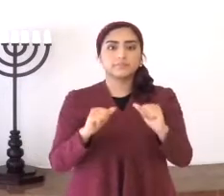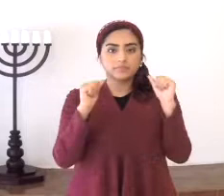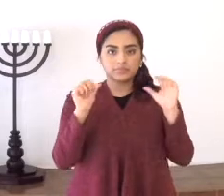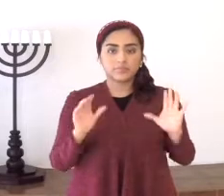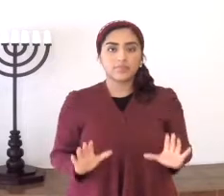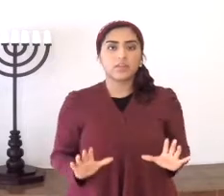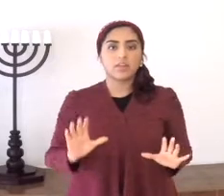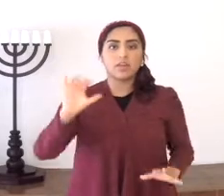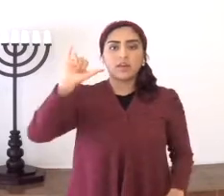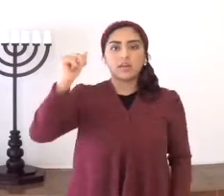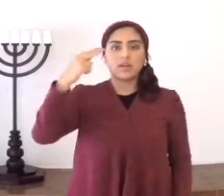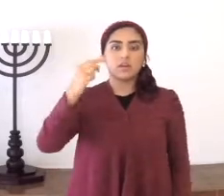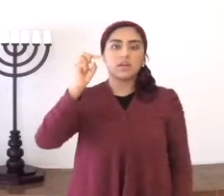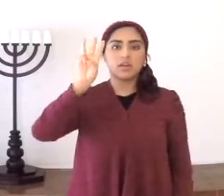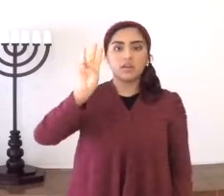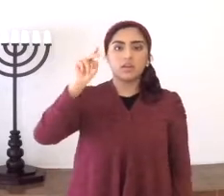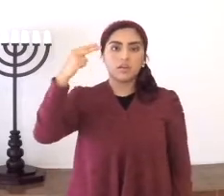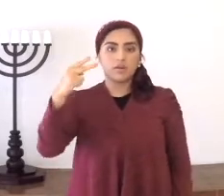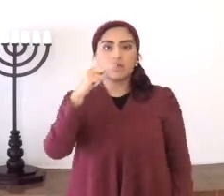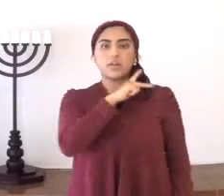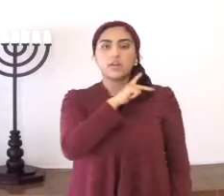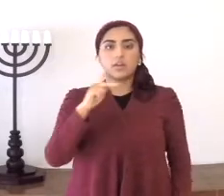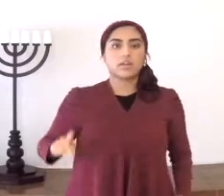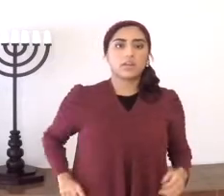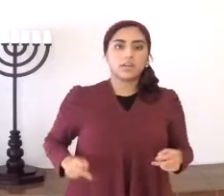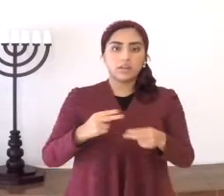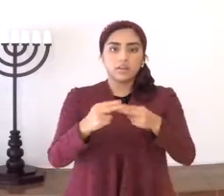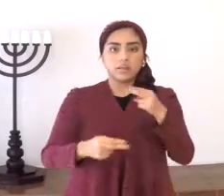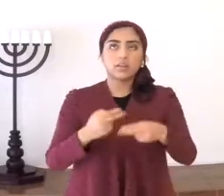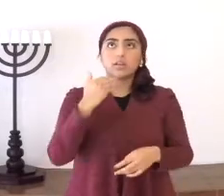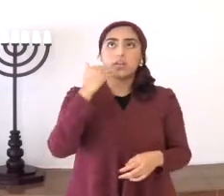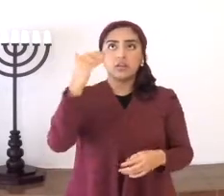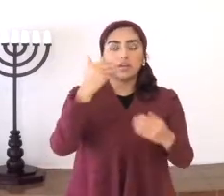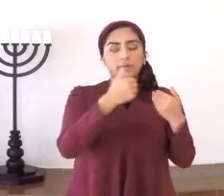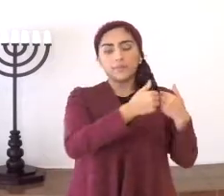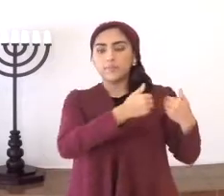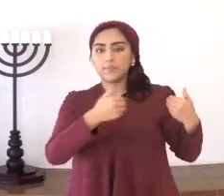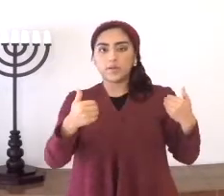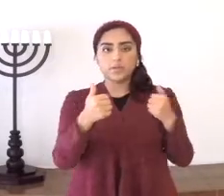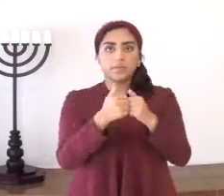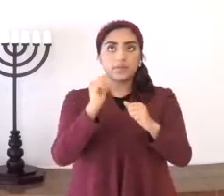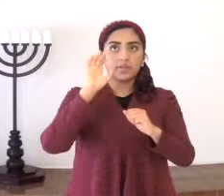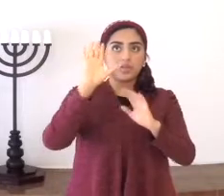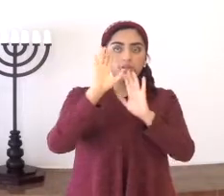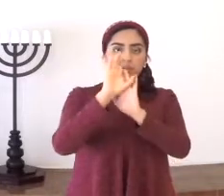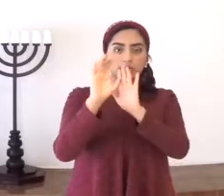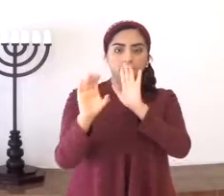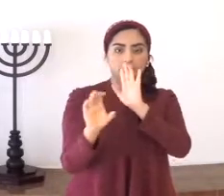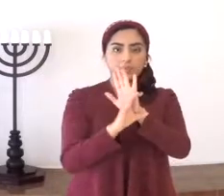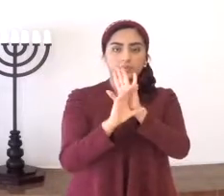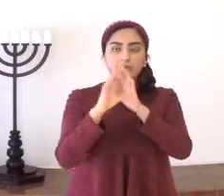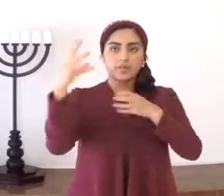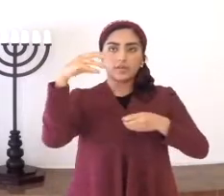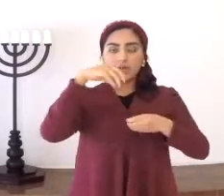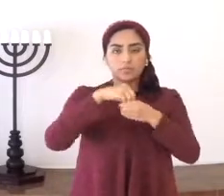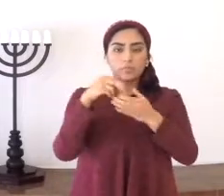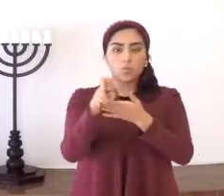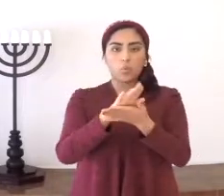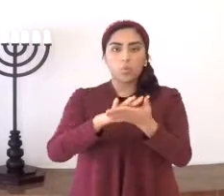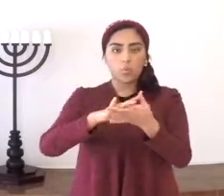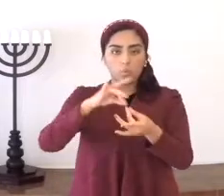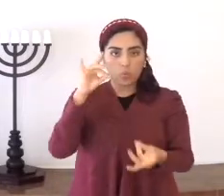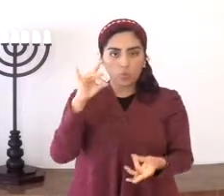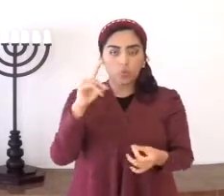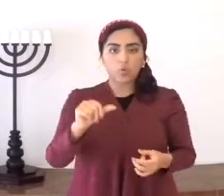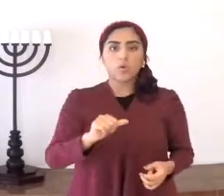Baruch atah Adonai Eloheinu melech haolam asher kiddushanu v'avotav tzivanu. Abba Kadosh toda Rabá por apartarnos con tus preceptos, tus mandamientos. Ledaber